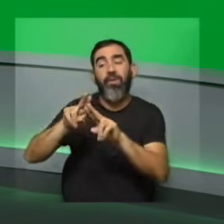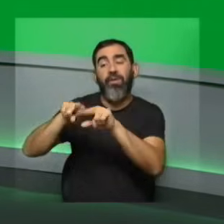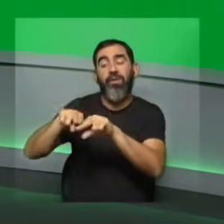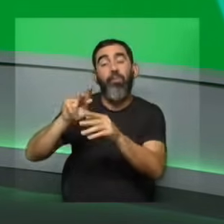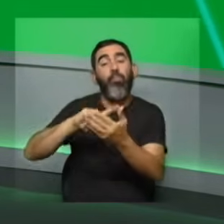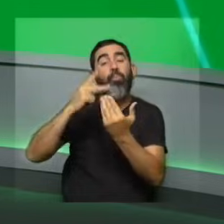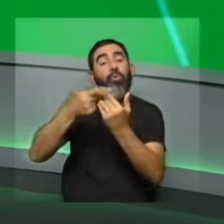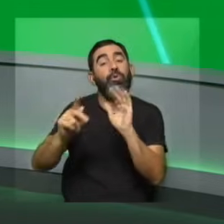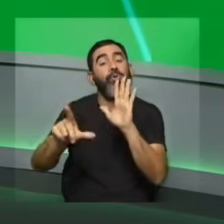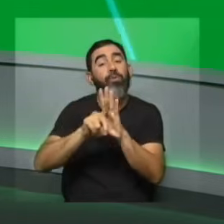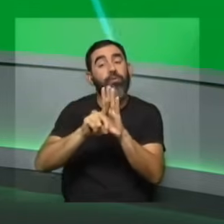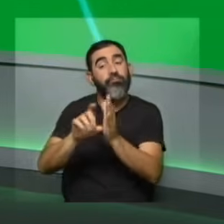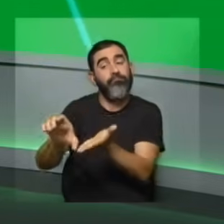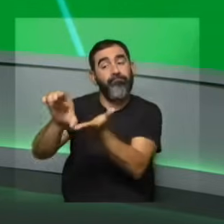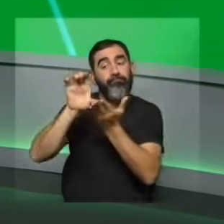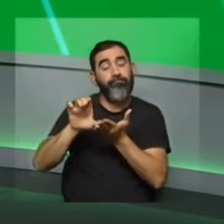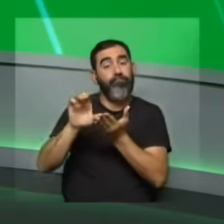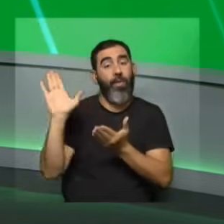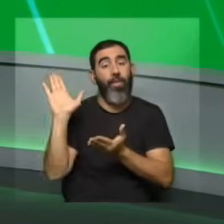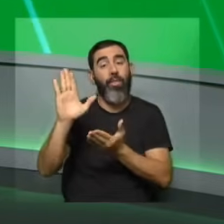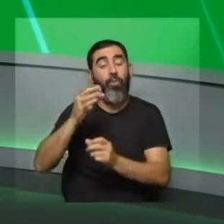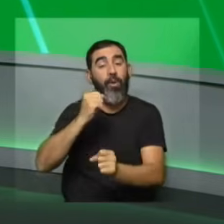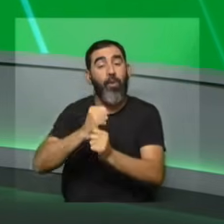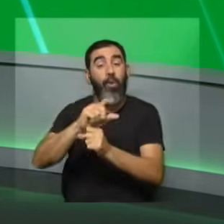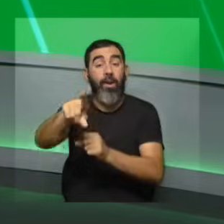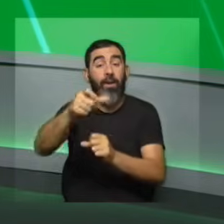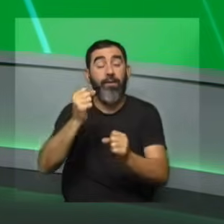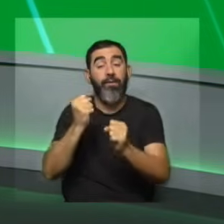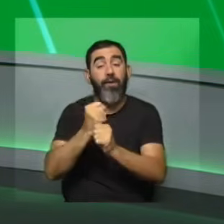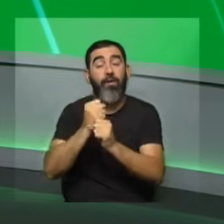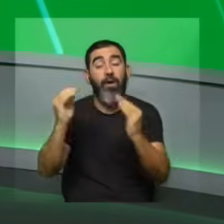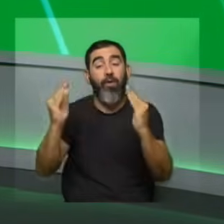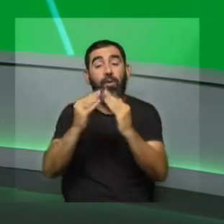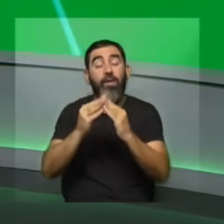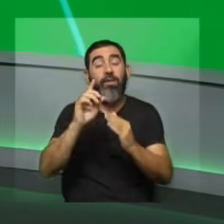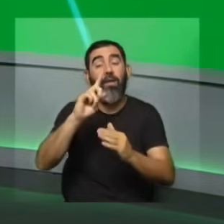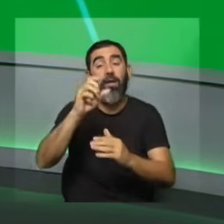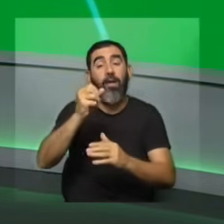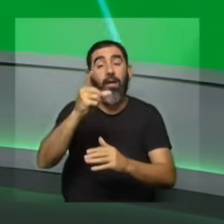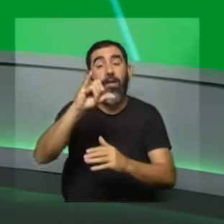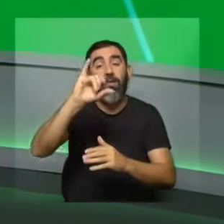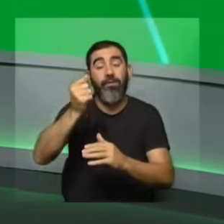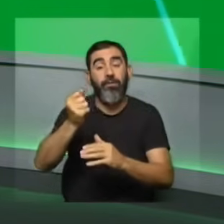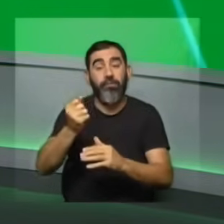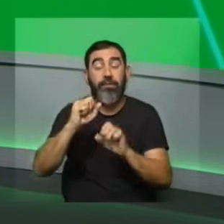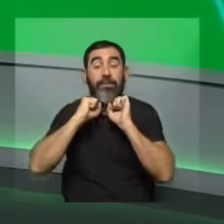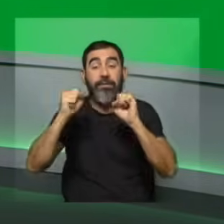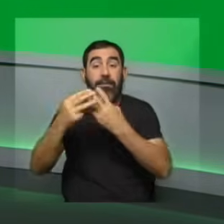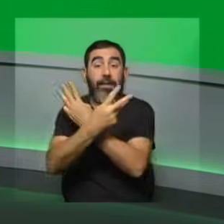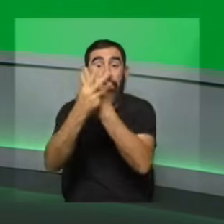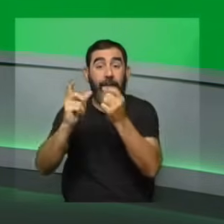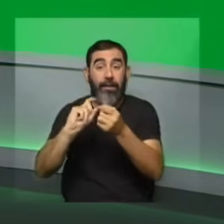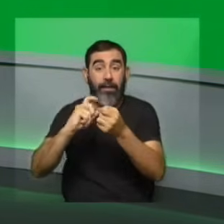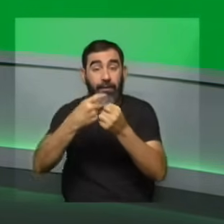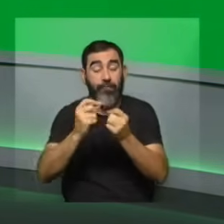el proyecto de ley que cubría los créditos laborales de los ex trabajadores de Casa de Galicia. Jorge Bermúdez, que es el secretario general de la